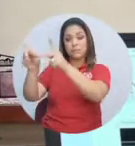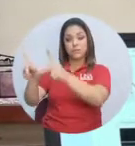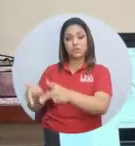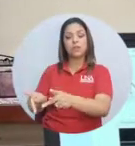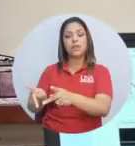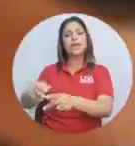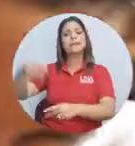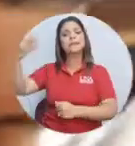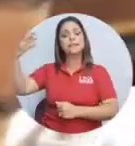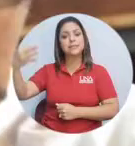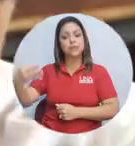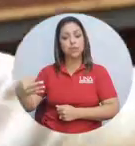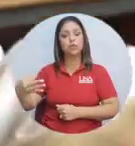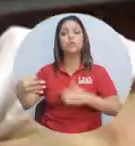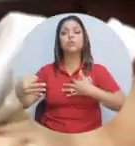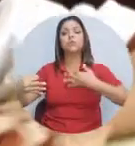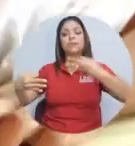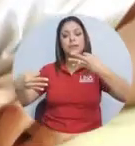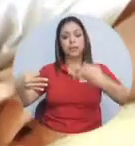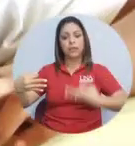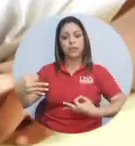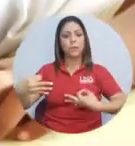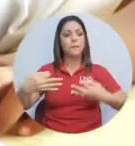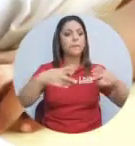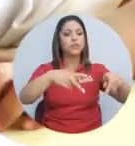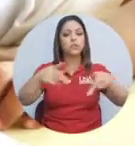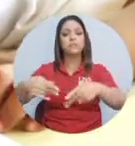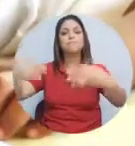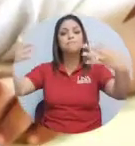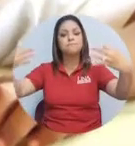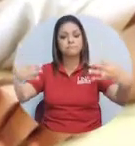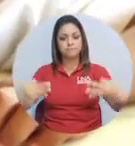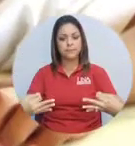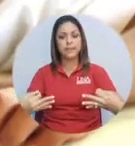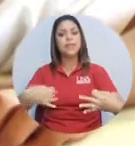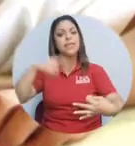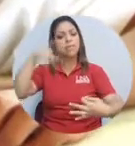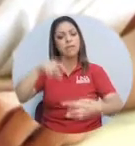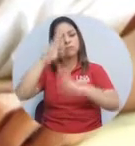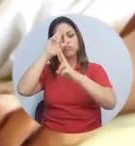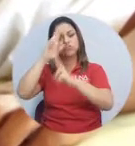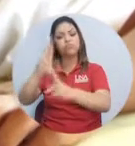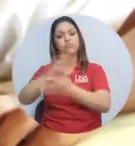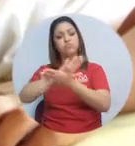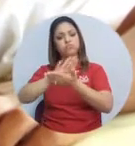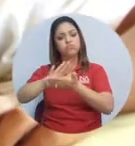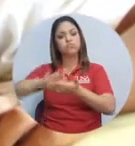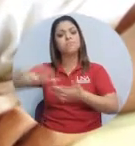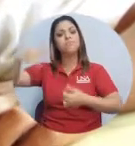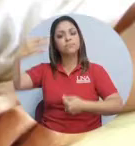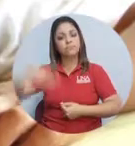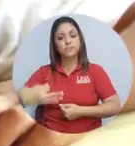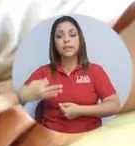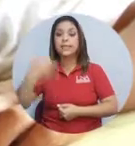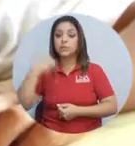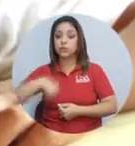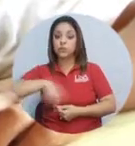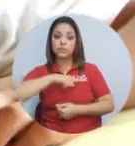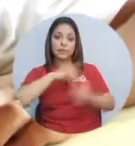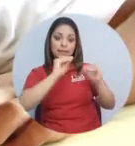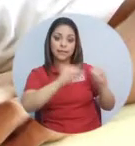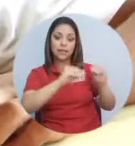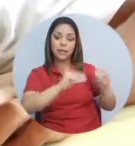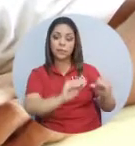tiene que ser tratado con esa dignidad y ese respeto. O sea, desde el momento en que empecemos a educar a estos